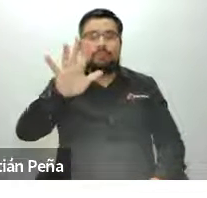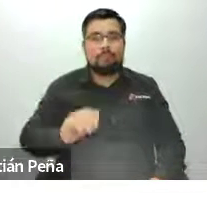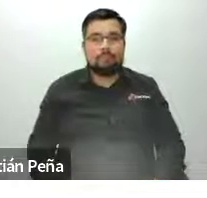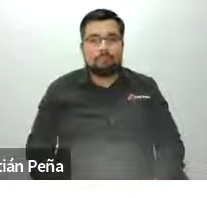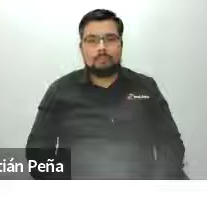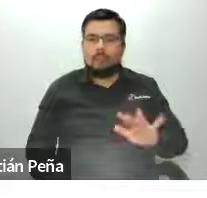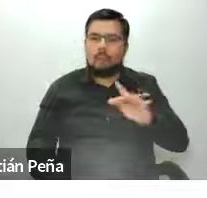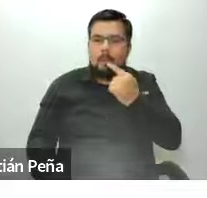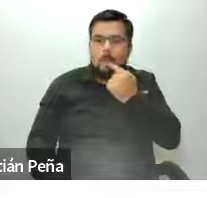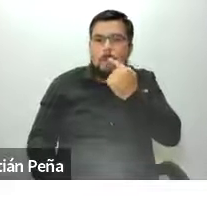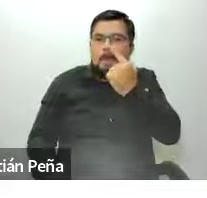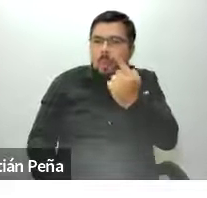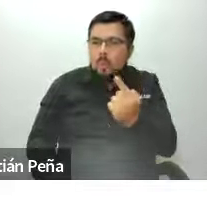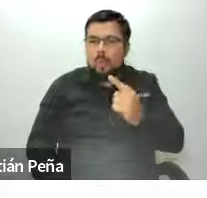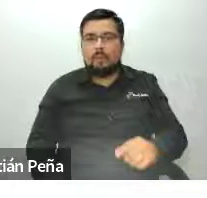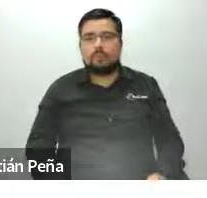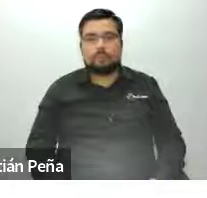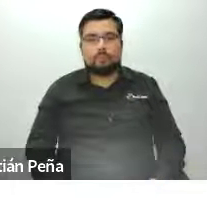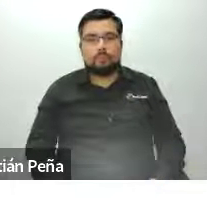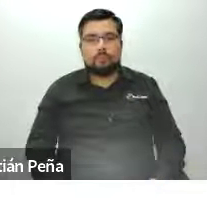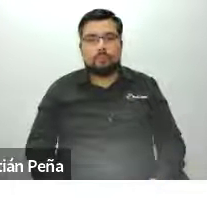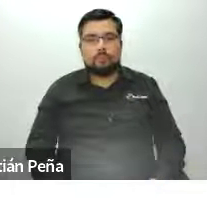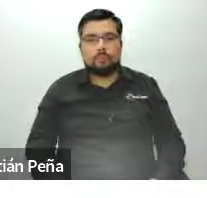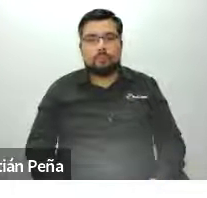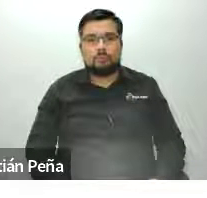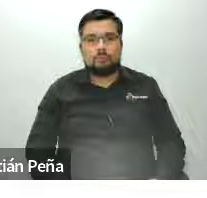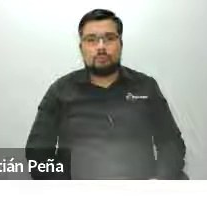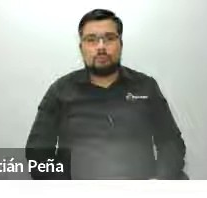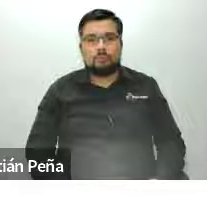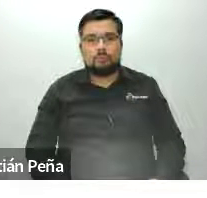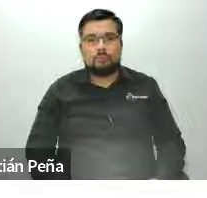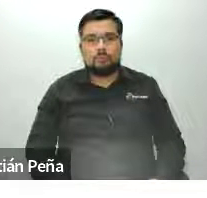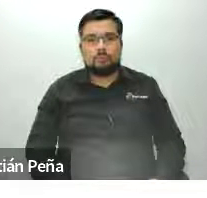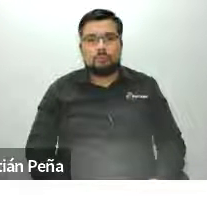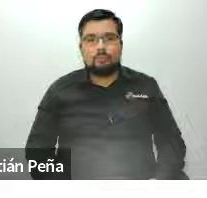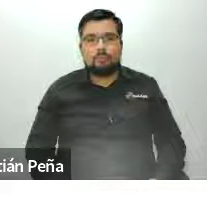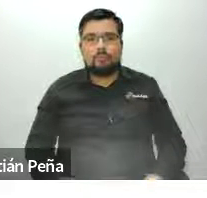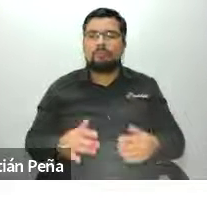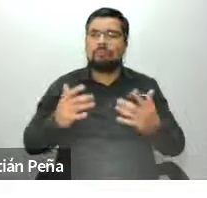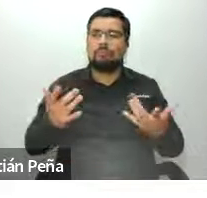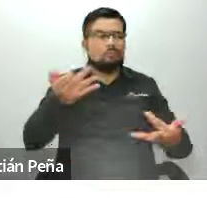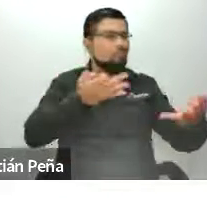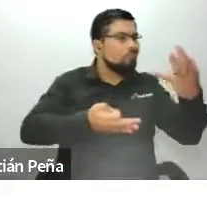cierto?, cuáles eran entonces, o